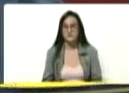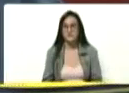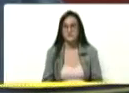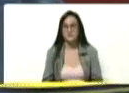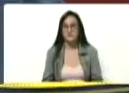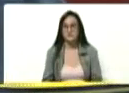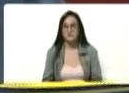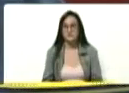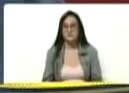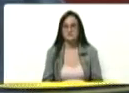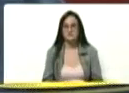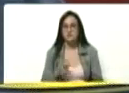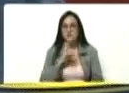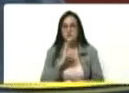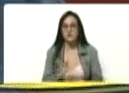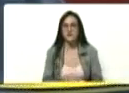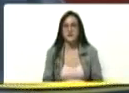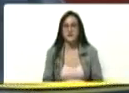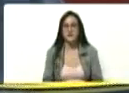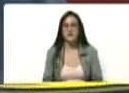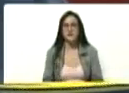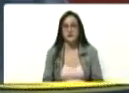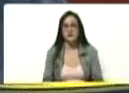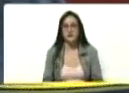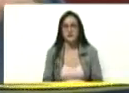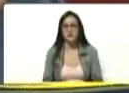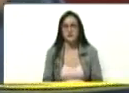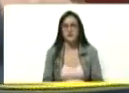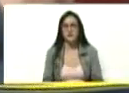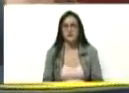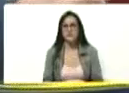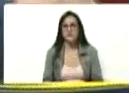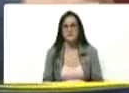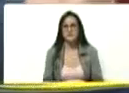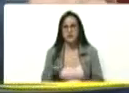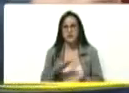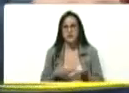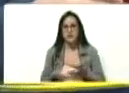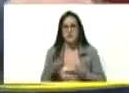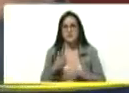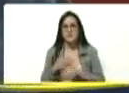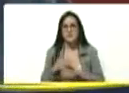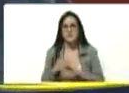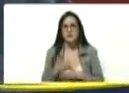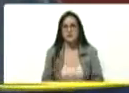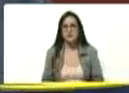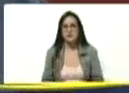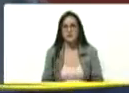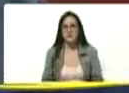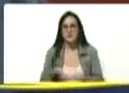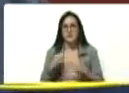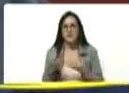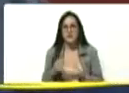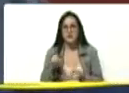Y Celedón respondía con carta a su familia, a su